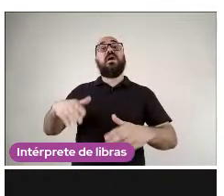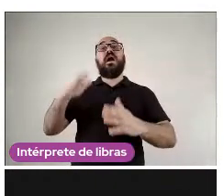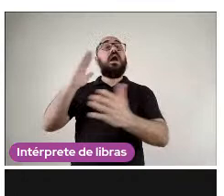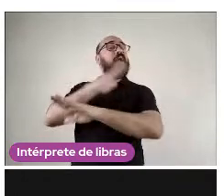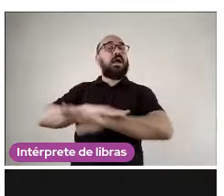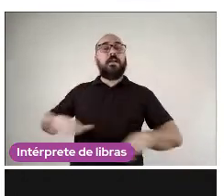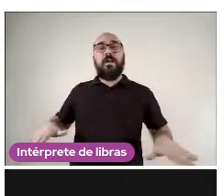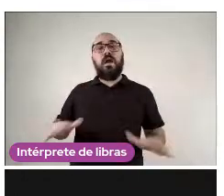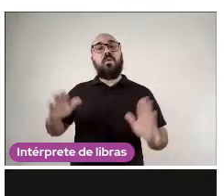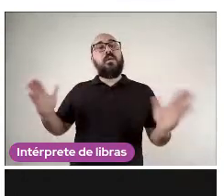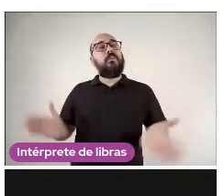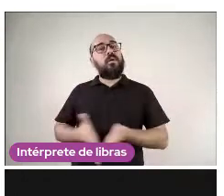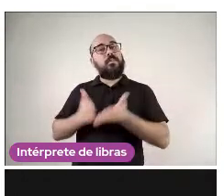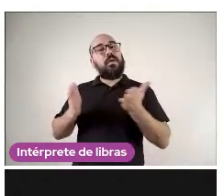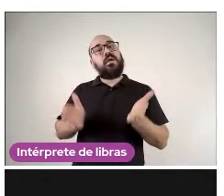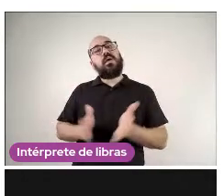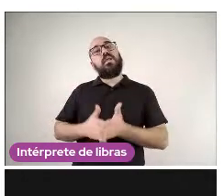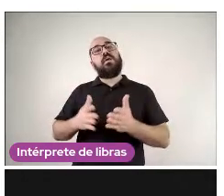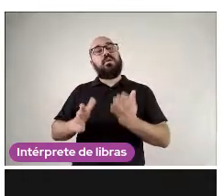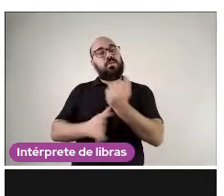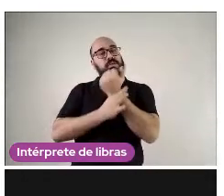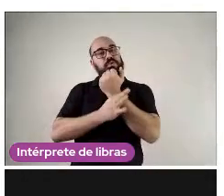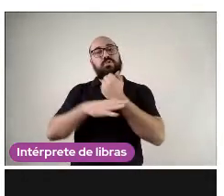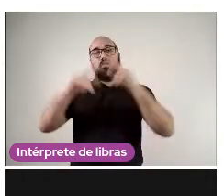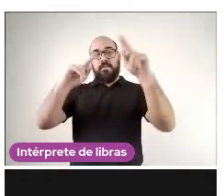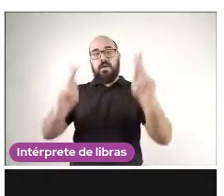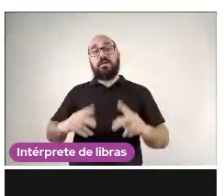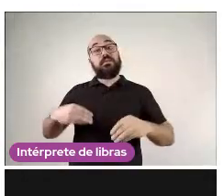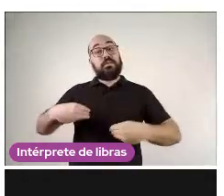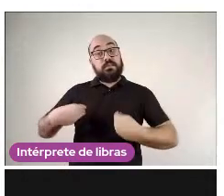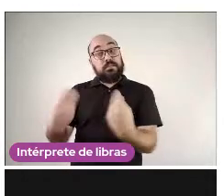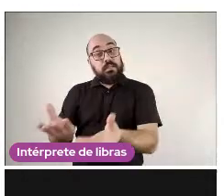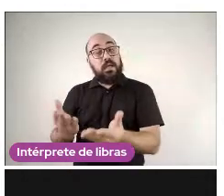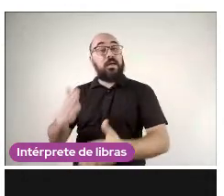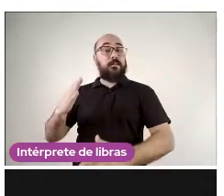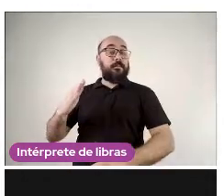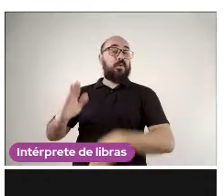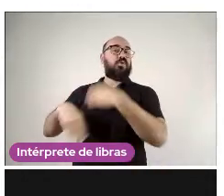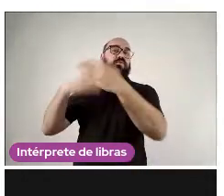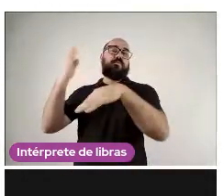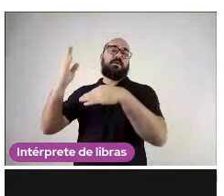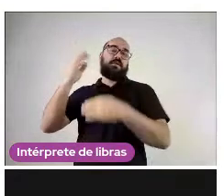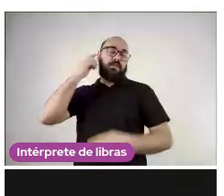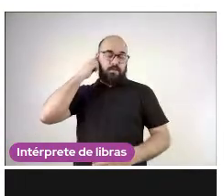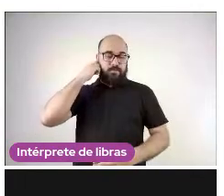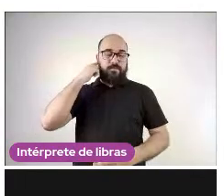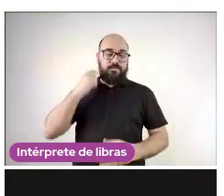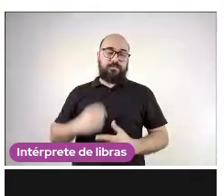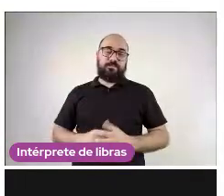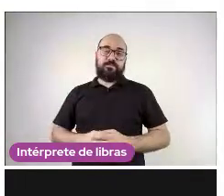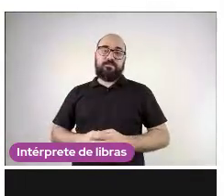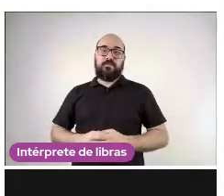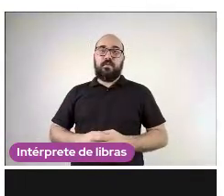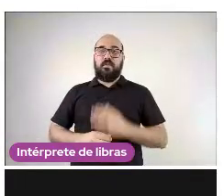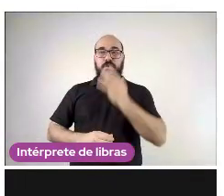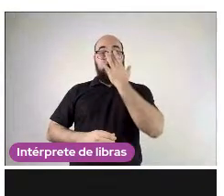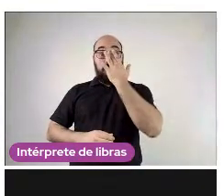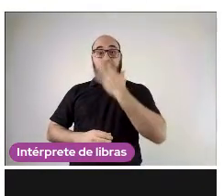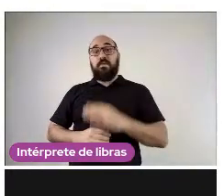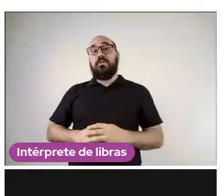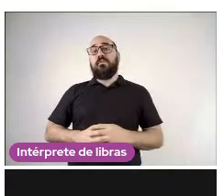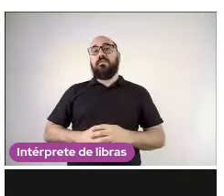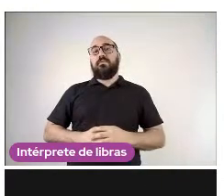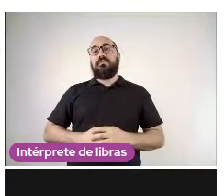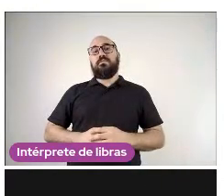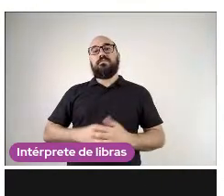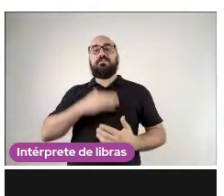que trabajemos solamente en los objetivos de desarrollo si el resto no funciona. Y al contrario, cuando ayudamos a mejorar los resultados